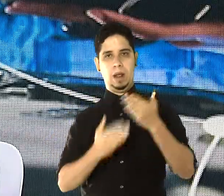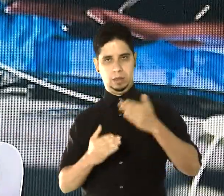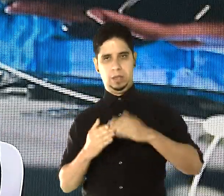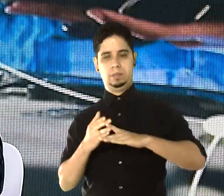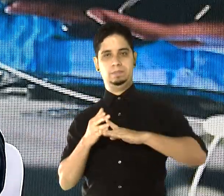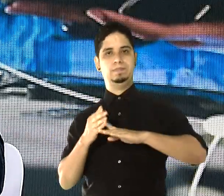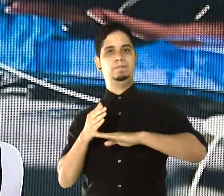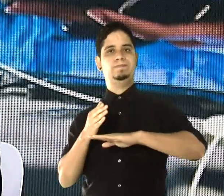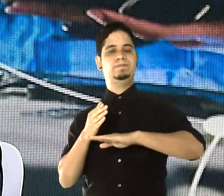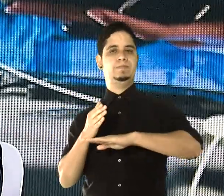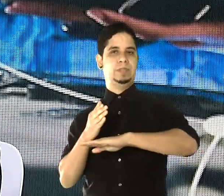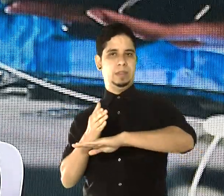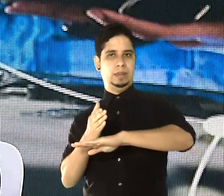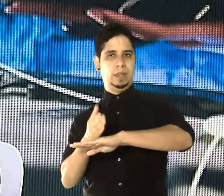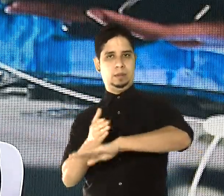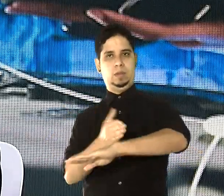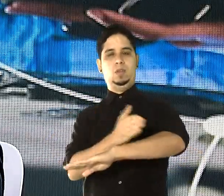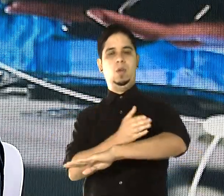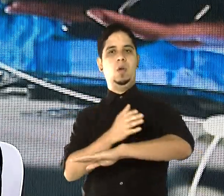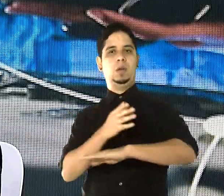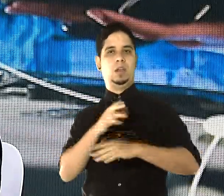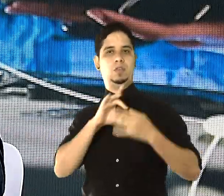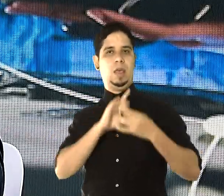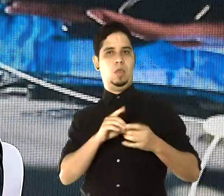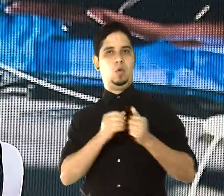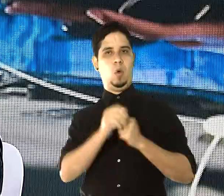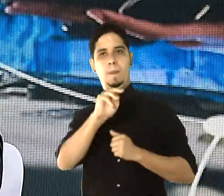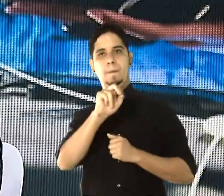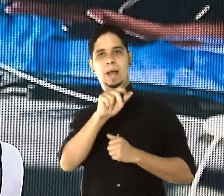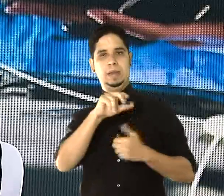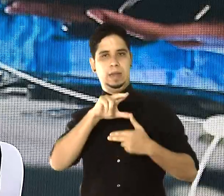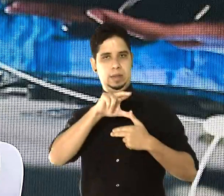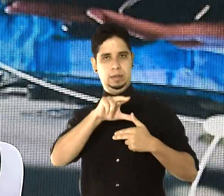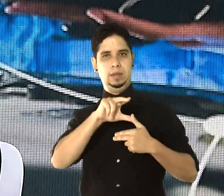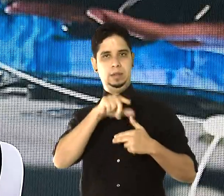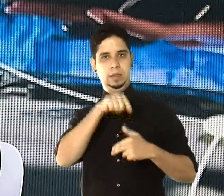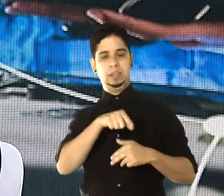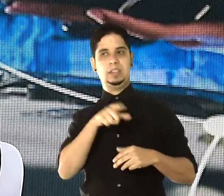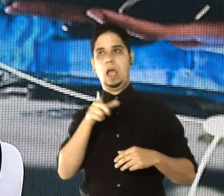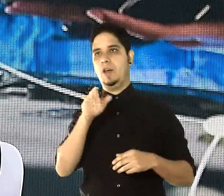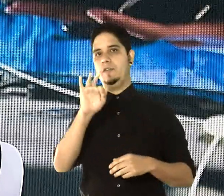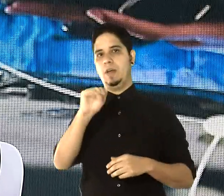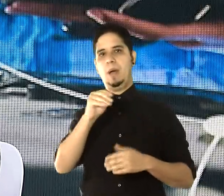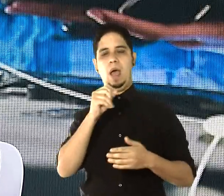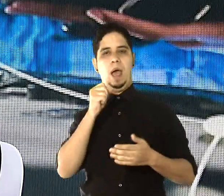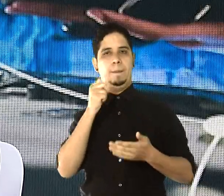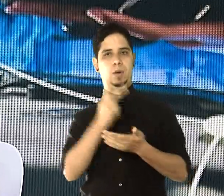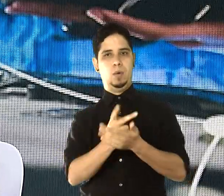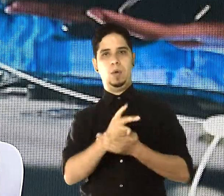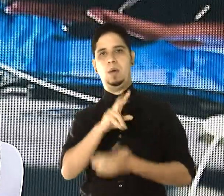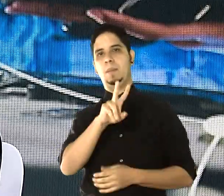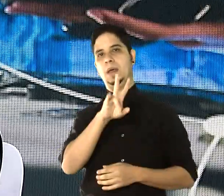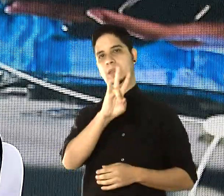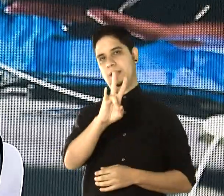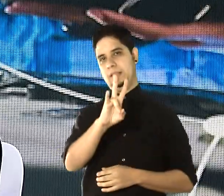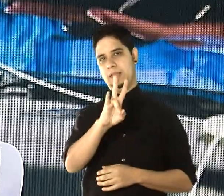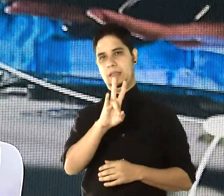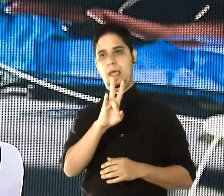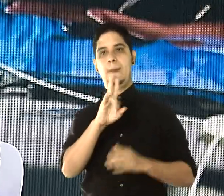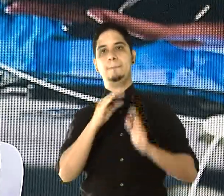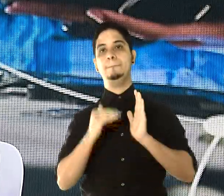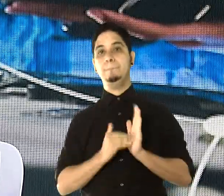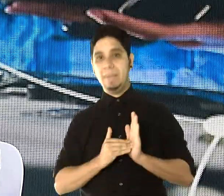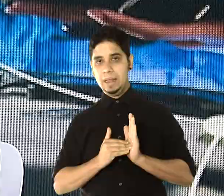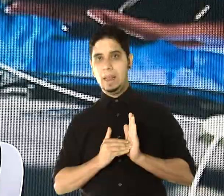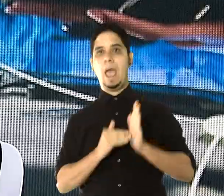los daños ocasionados por María, ya FEMA ha aprobado casi 27,000 millones